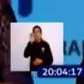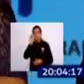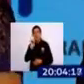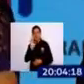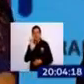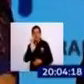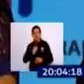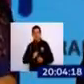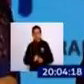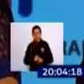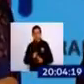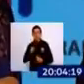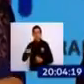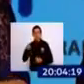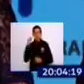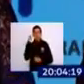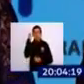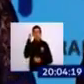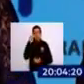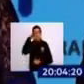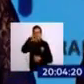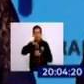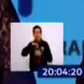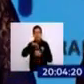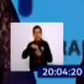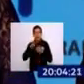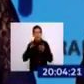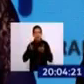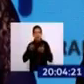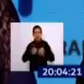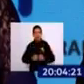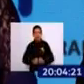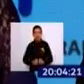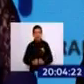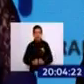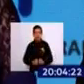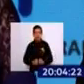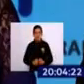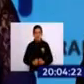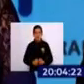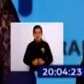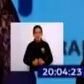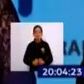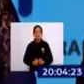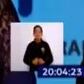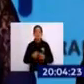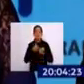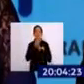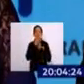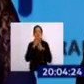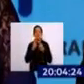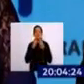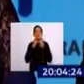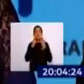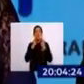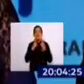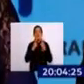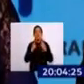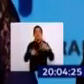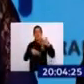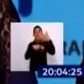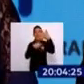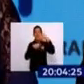82.1% de ejercicio democrático de nuestros electores. Voy a dar los resultados del